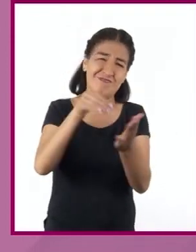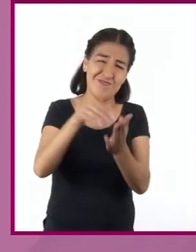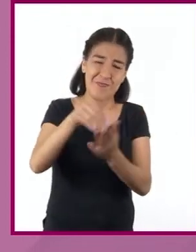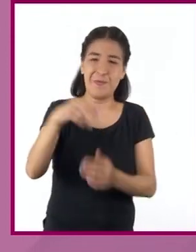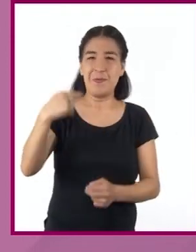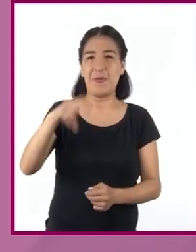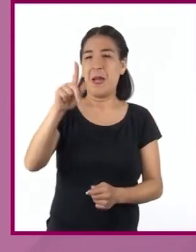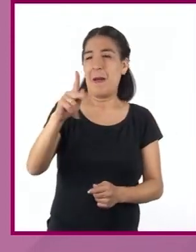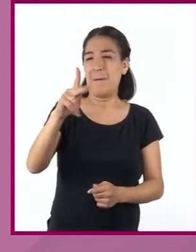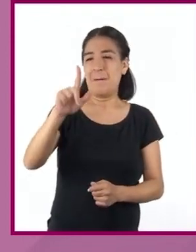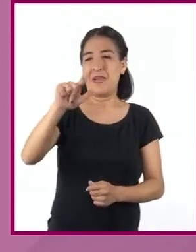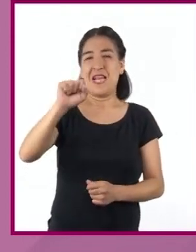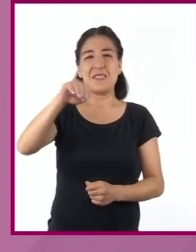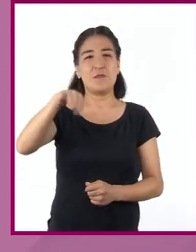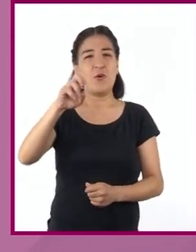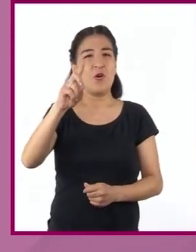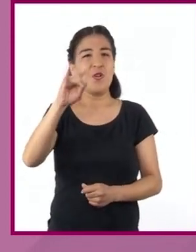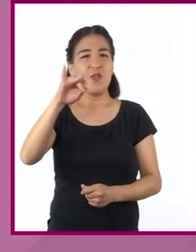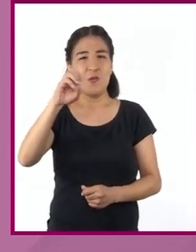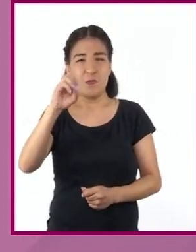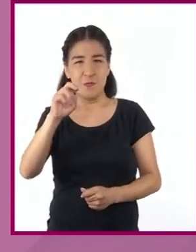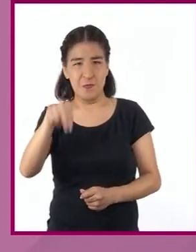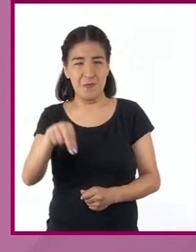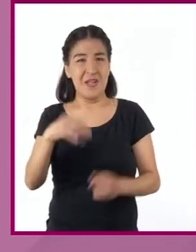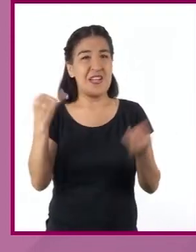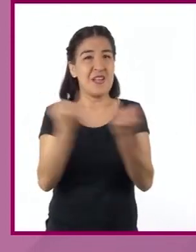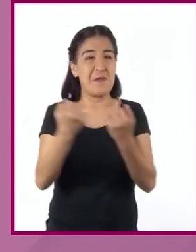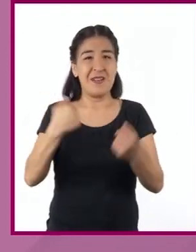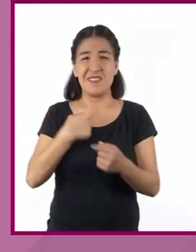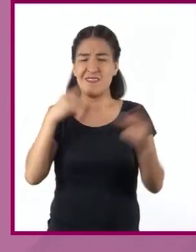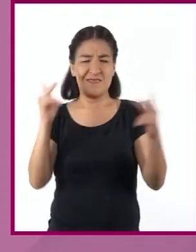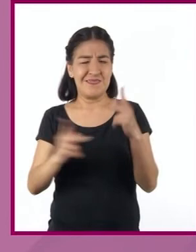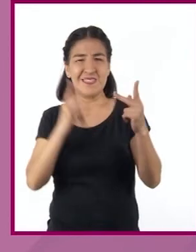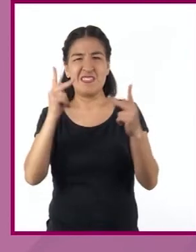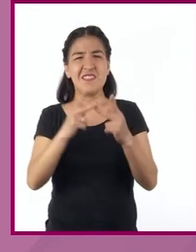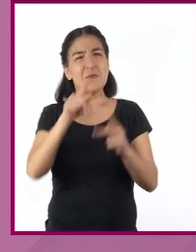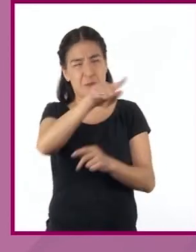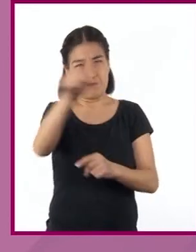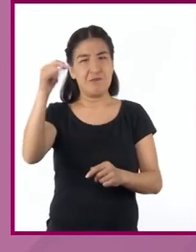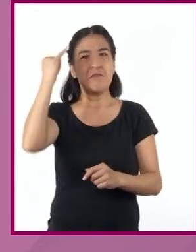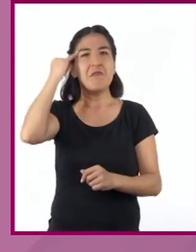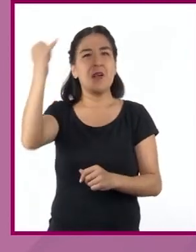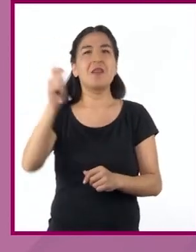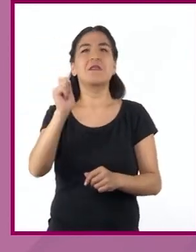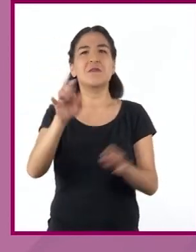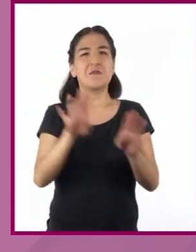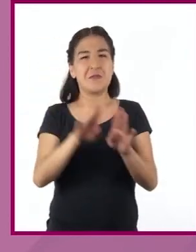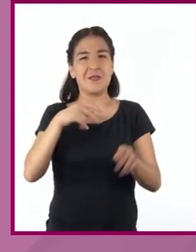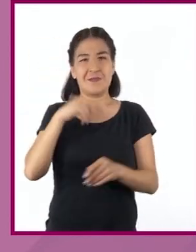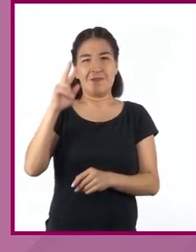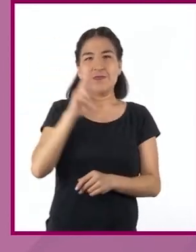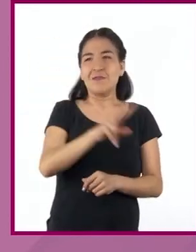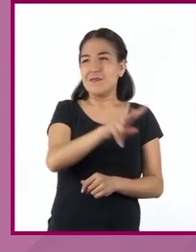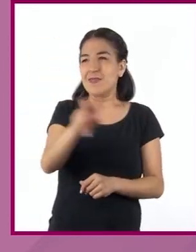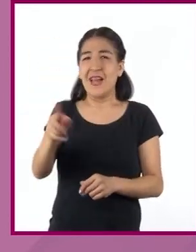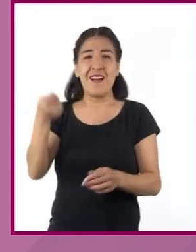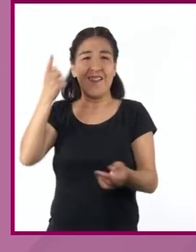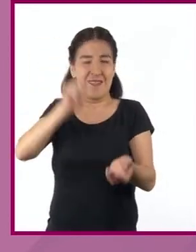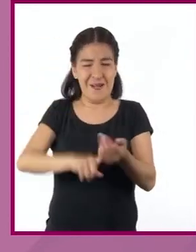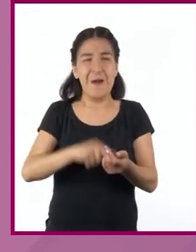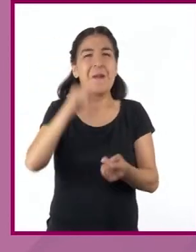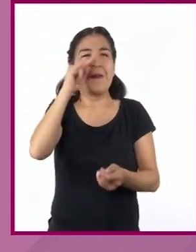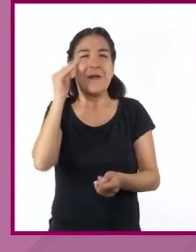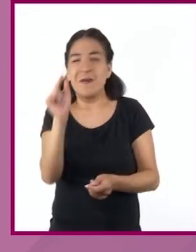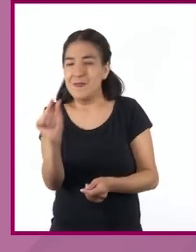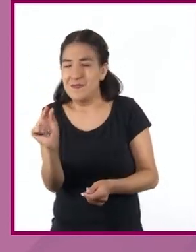Plasmodium, idénticos a mí. ¿Se imaginan lo desconcertante que puede ser ver que de pequeñas